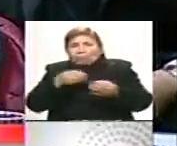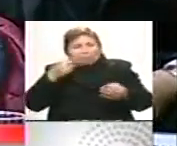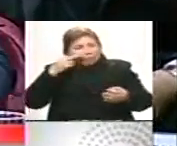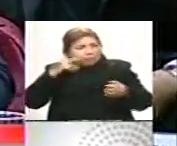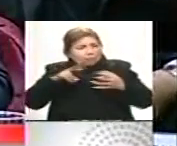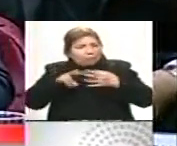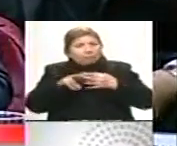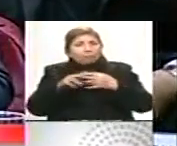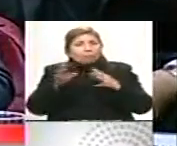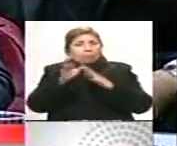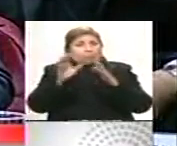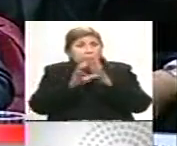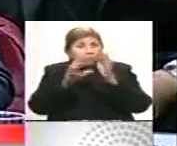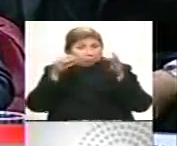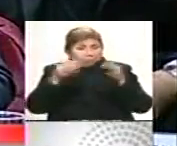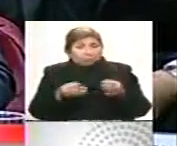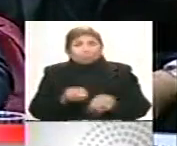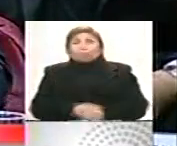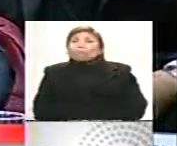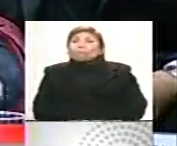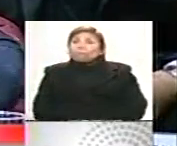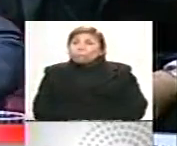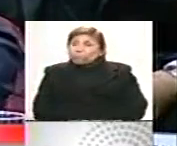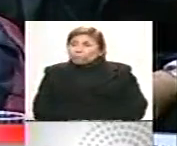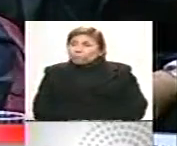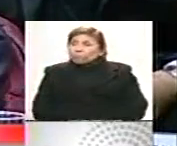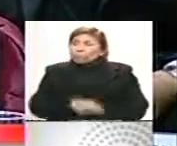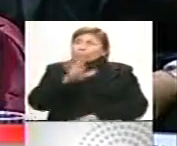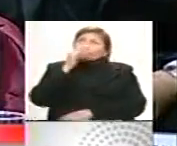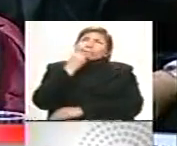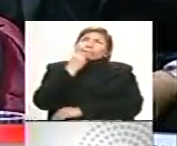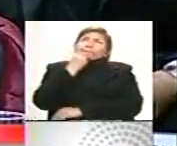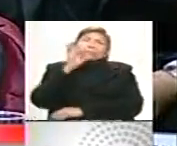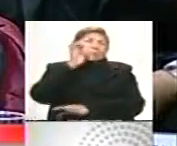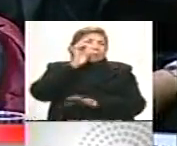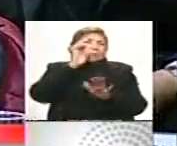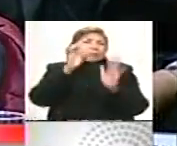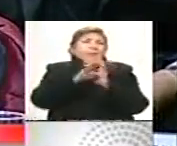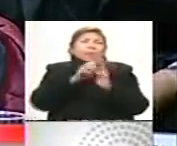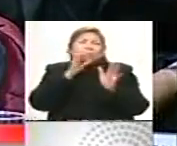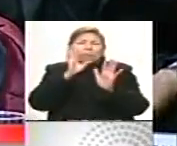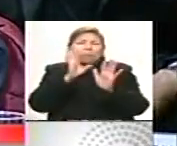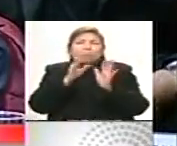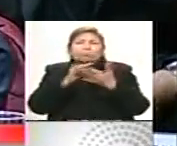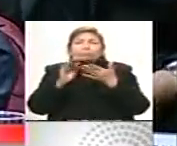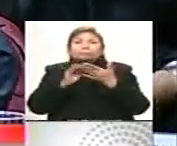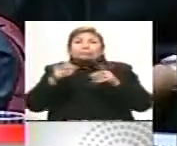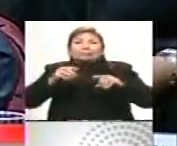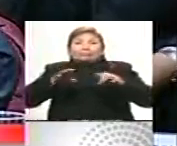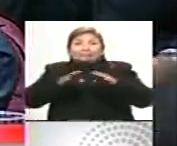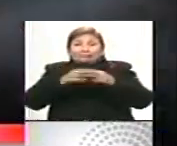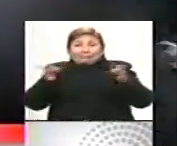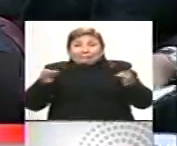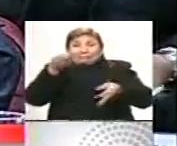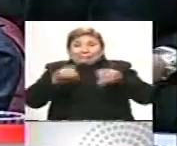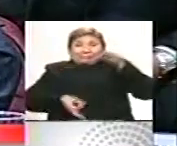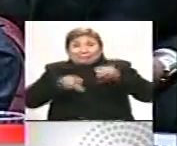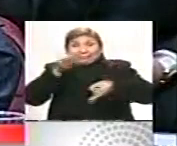de constitucionalidad. Si me permiten el ejemplo, es como cuando se activa el sistema de